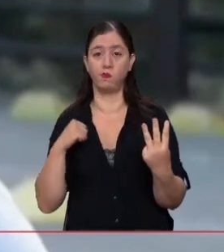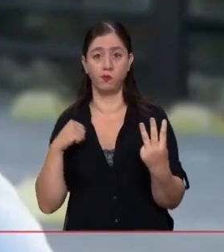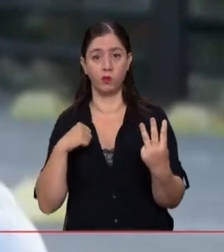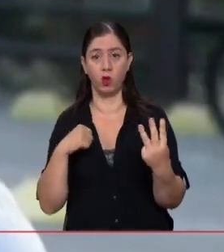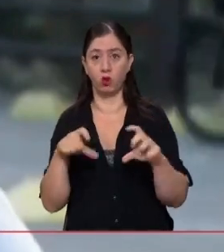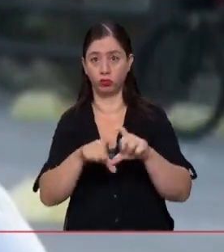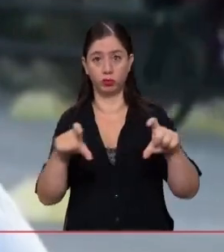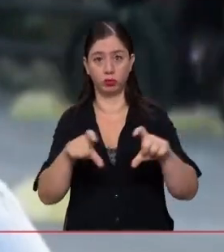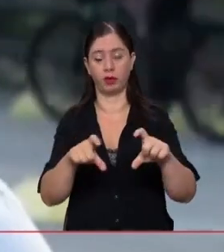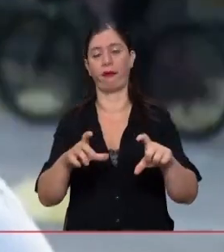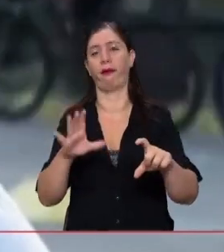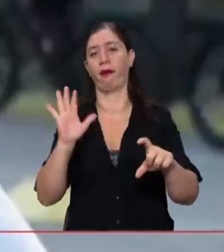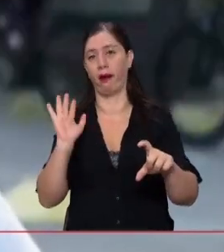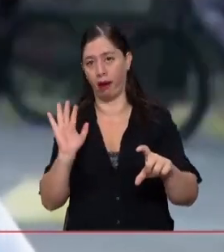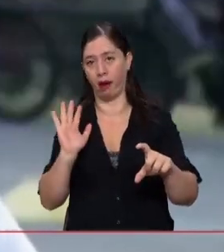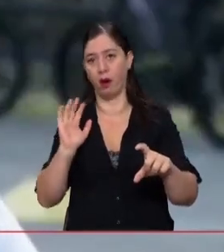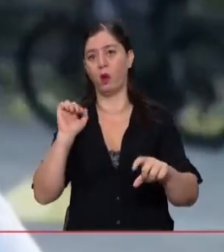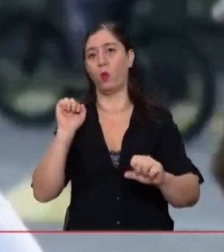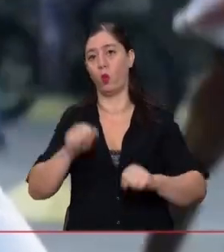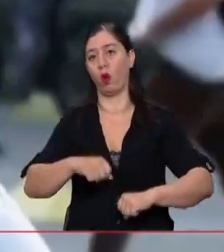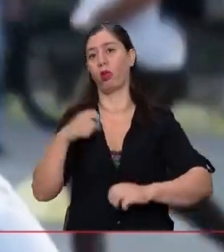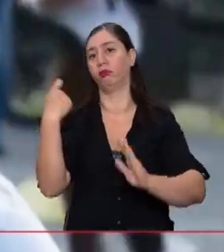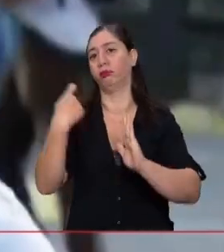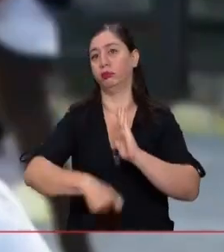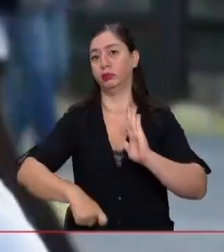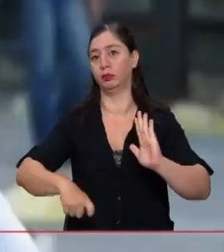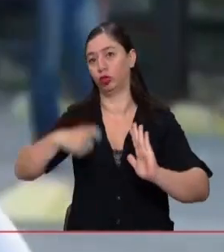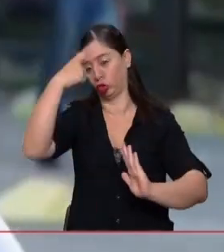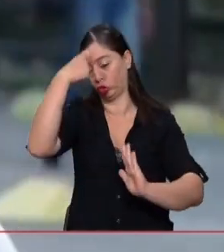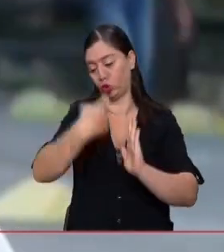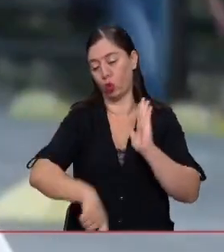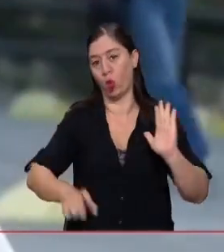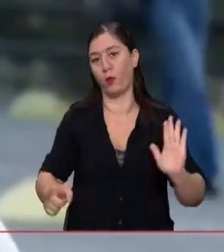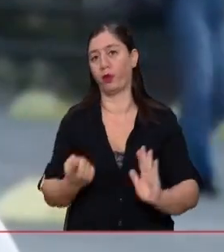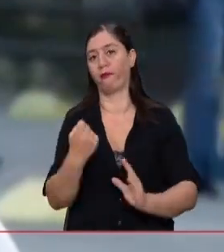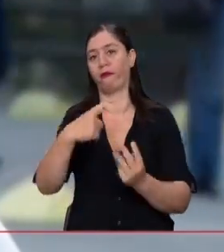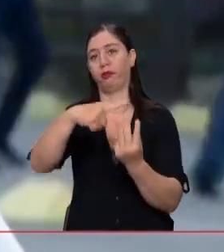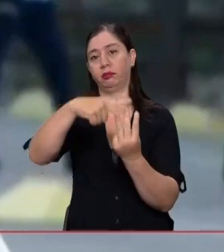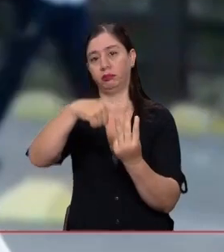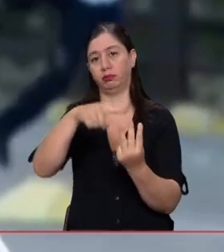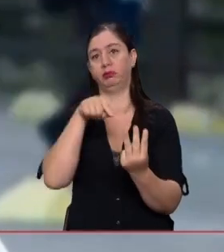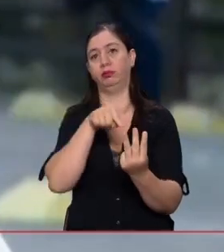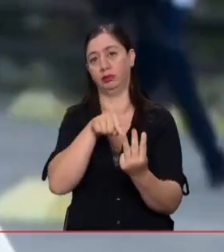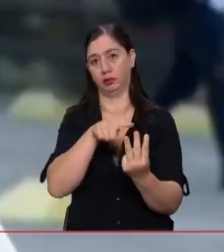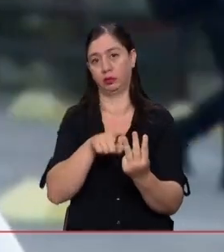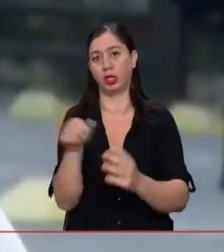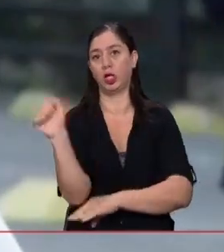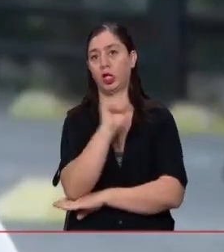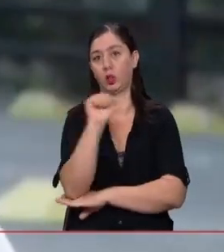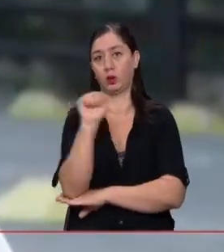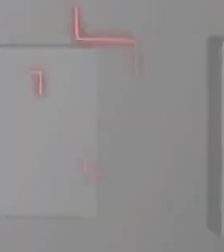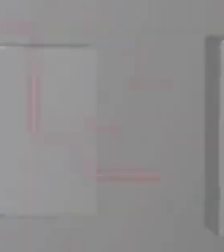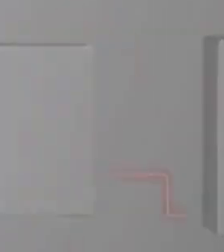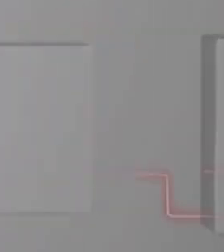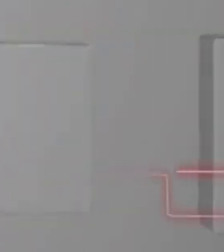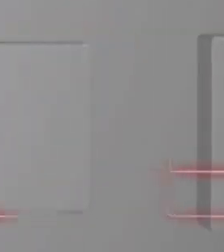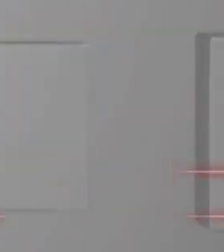verse inmersos o acreedores a una sanción por no tener su licencia y estar operando un vehículo motorizado.